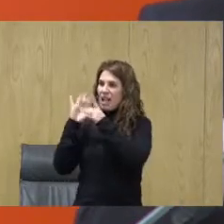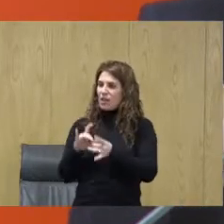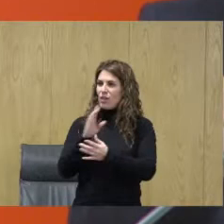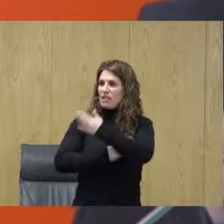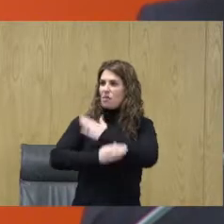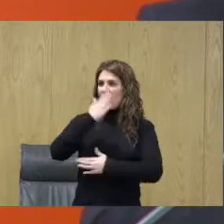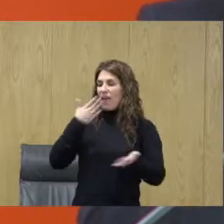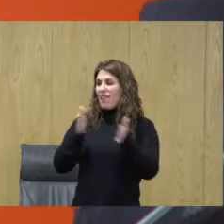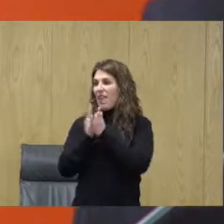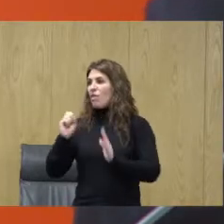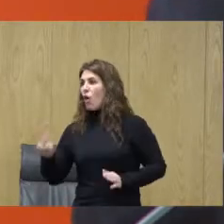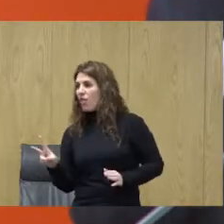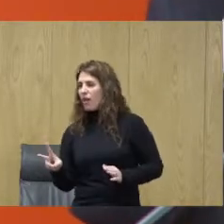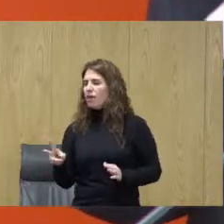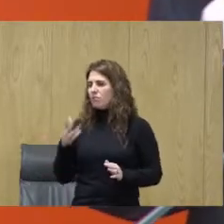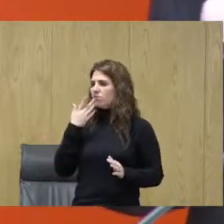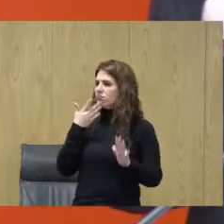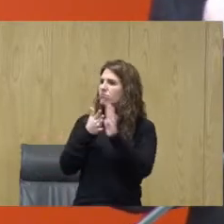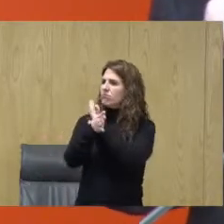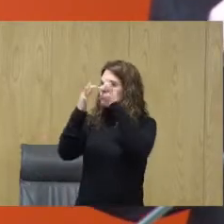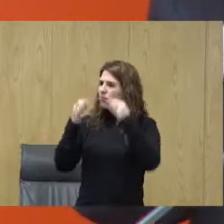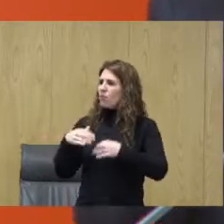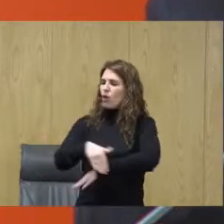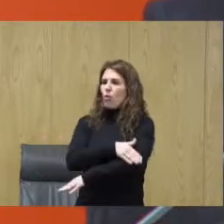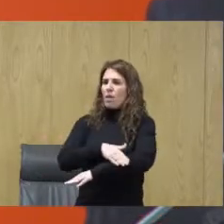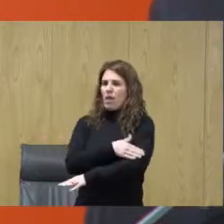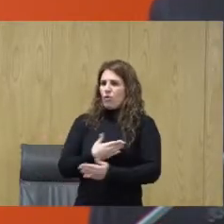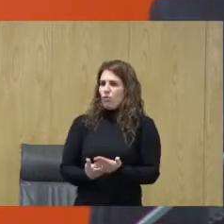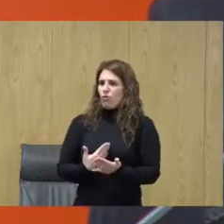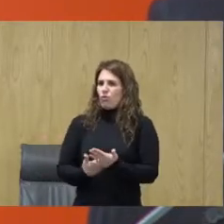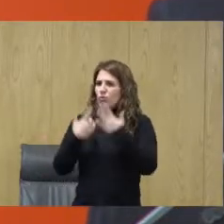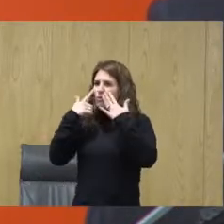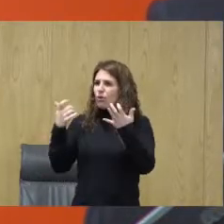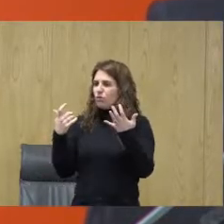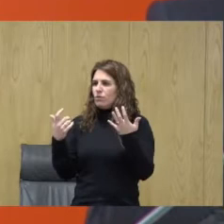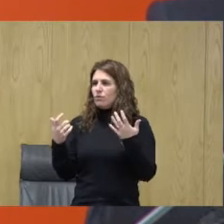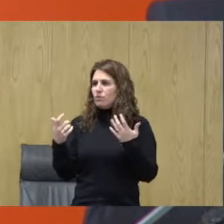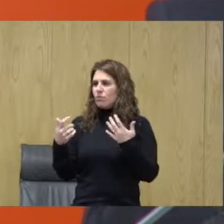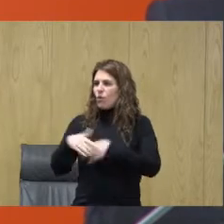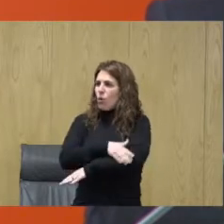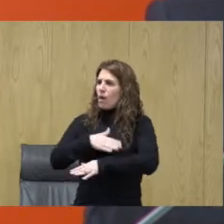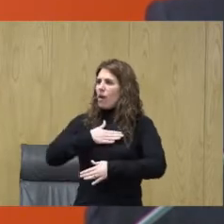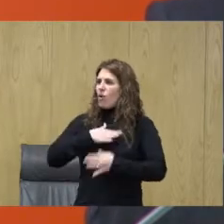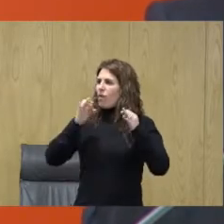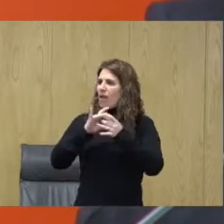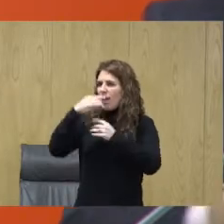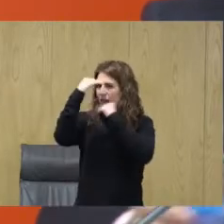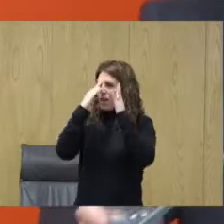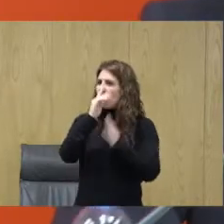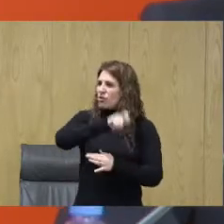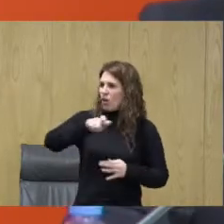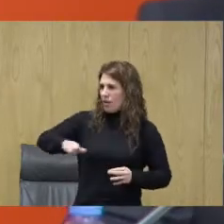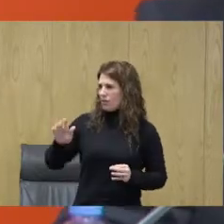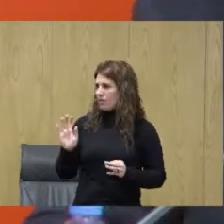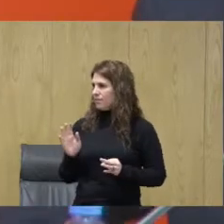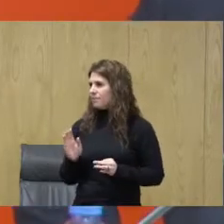12 que se han aprobado, pues pone de manifiesto que este gobierno pues es el gobierno de las personas, pero que